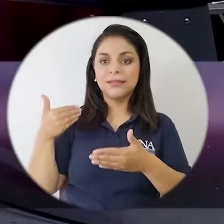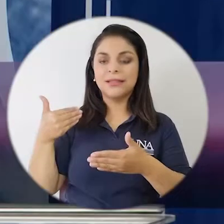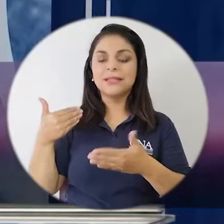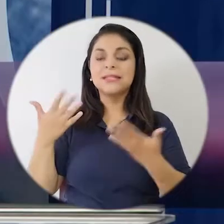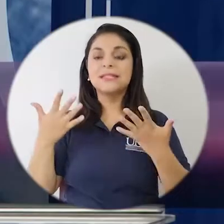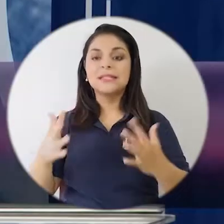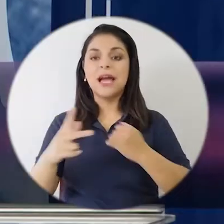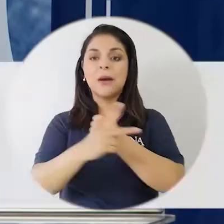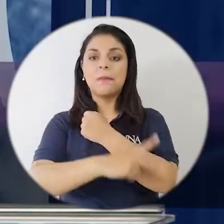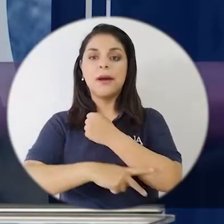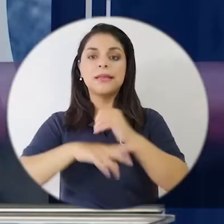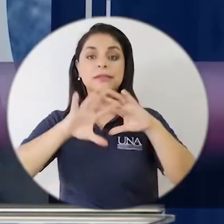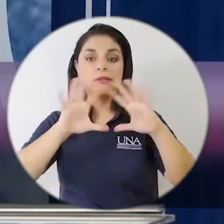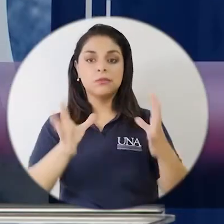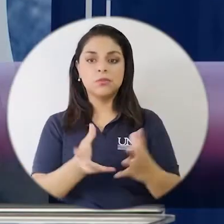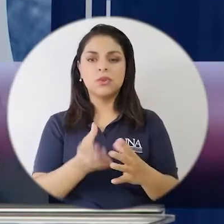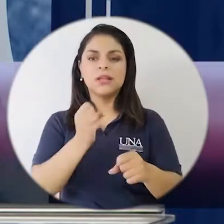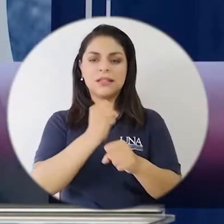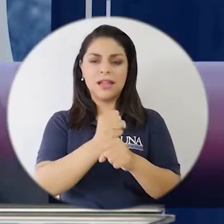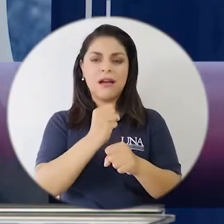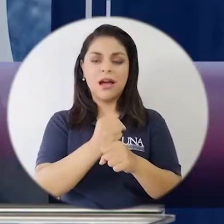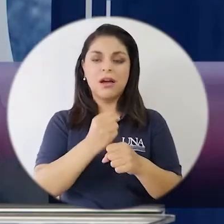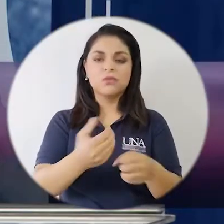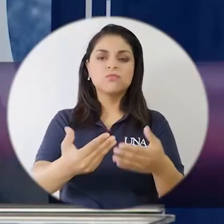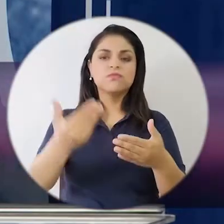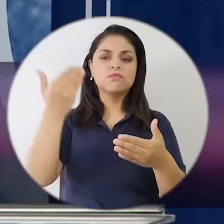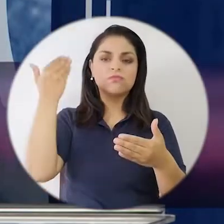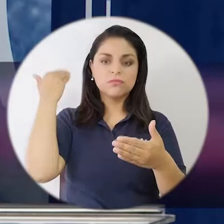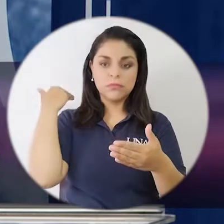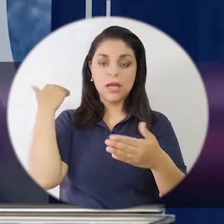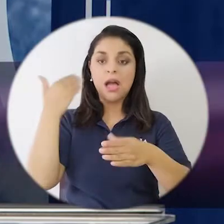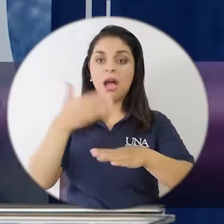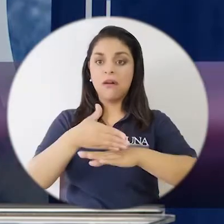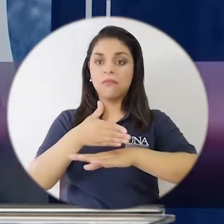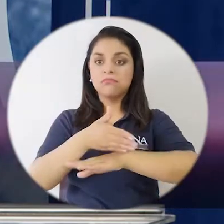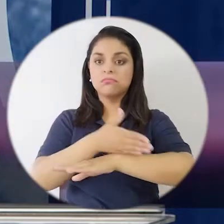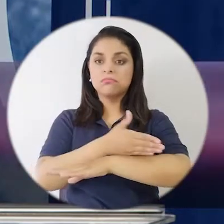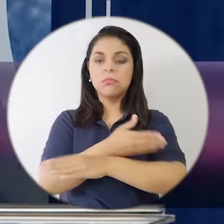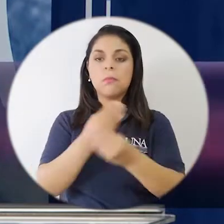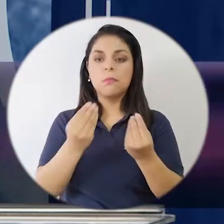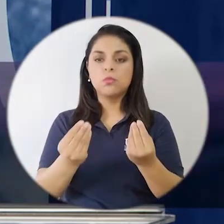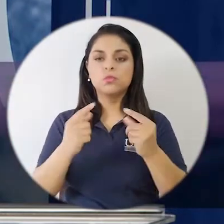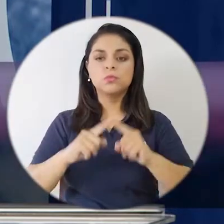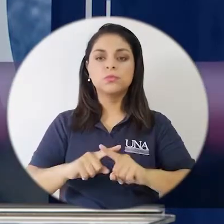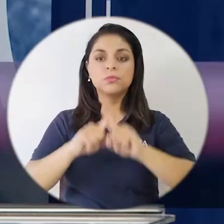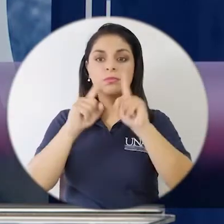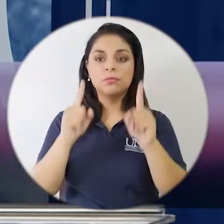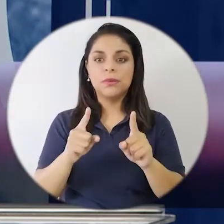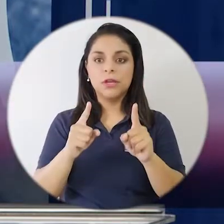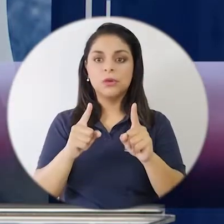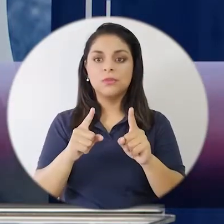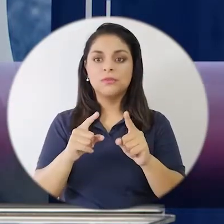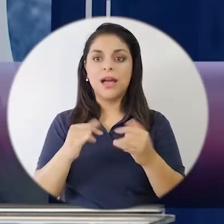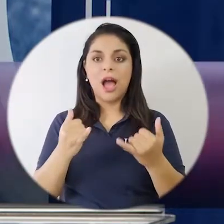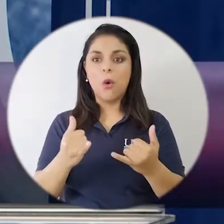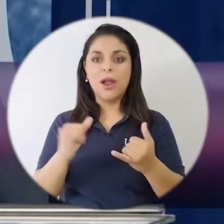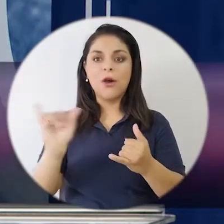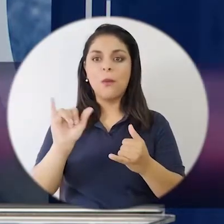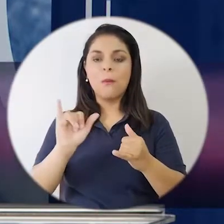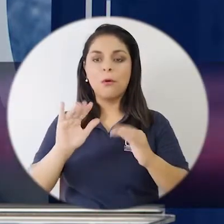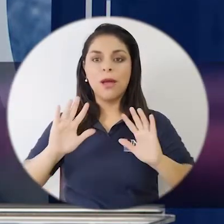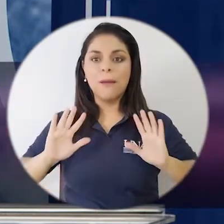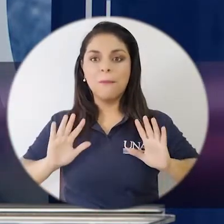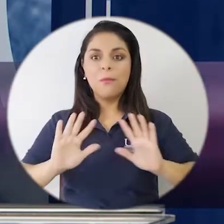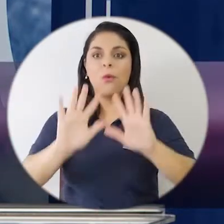pues venía trabajando desde mucho atrás, que se había avanzado mucho. Sin embargo, pues nos dieron como un